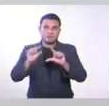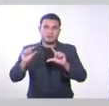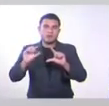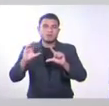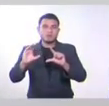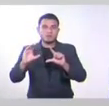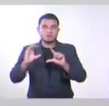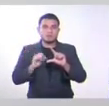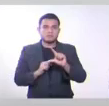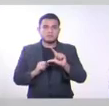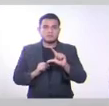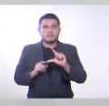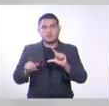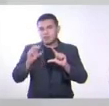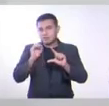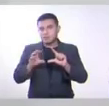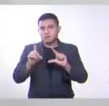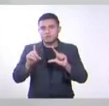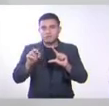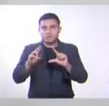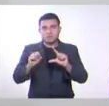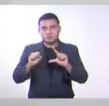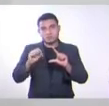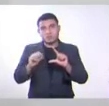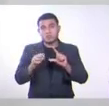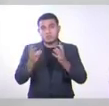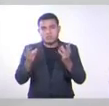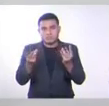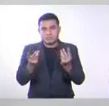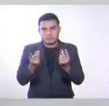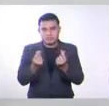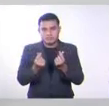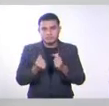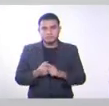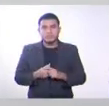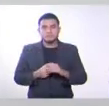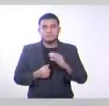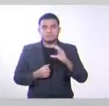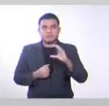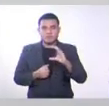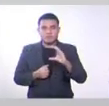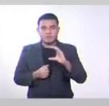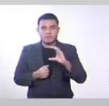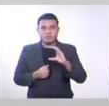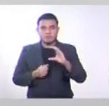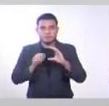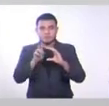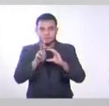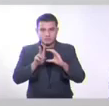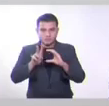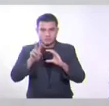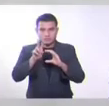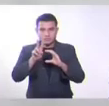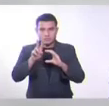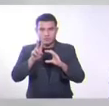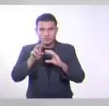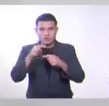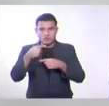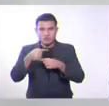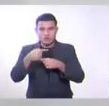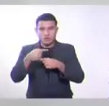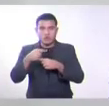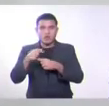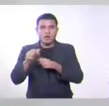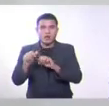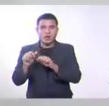lo que ha dicho Doris se traduce en C cuadrado igual al cuadrado